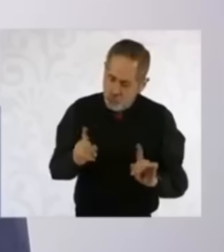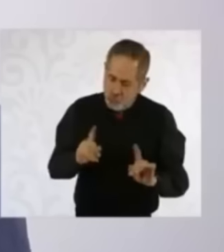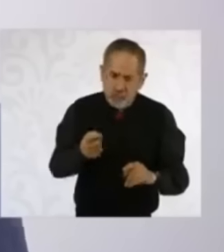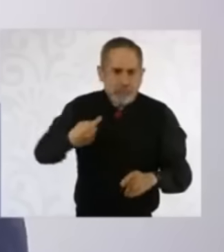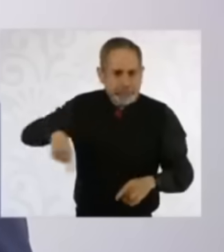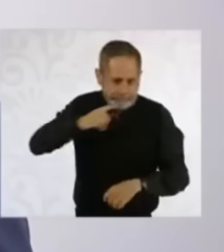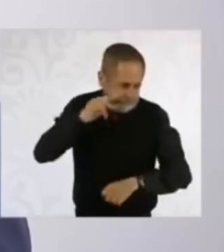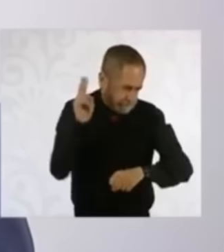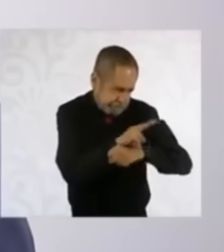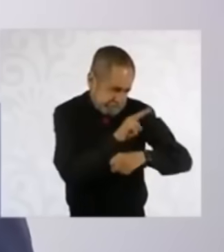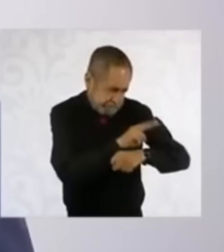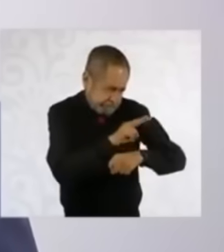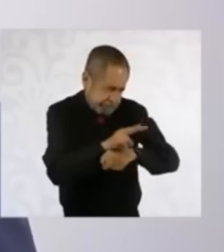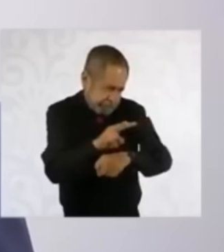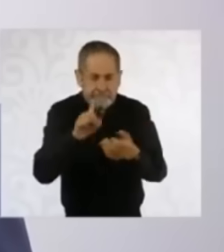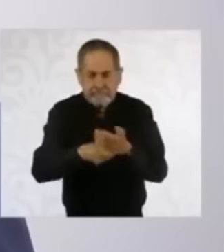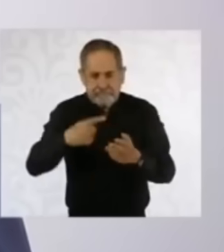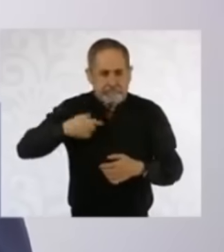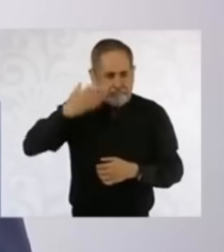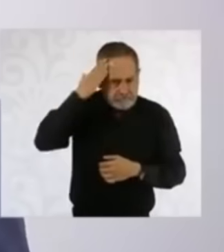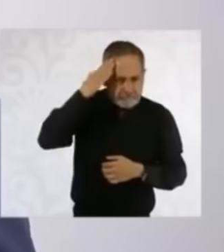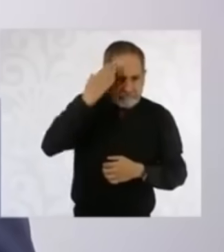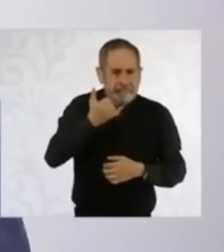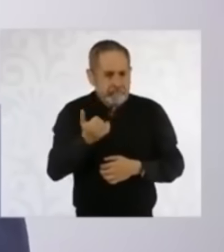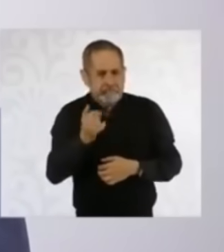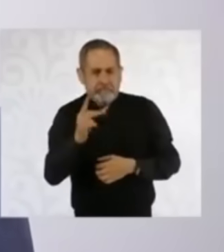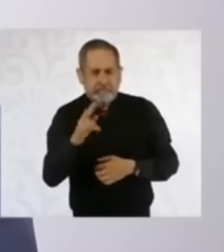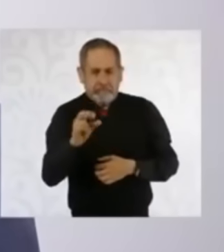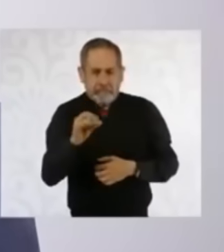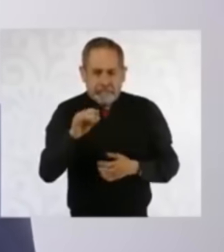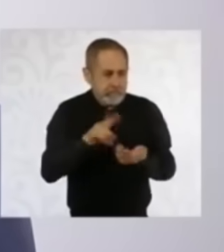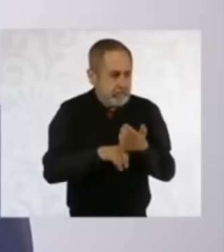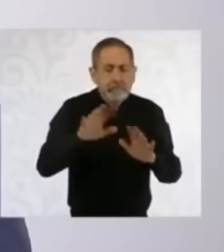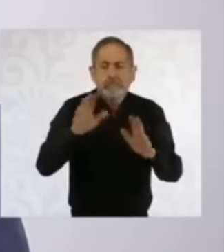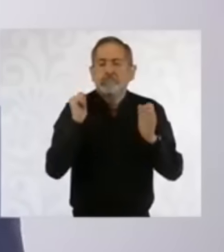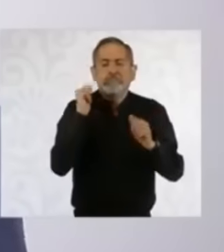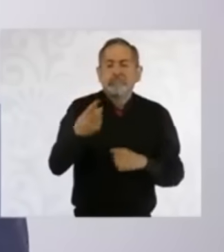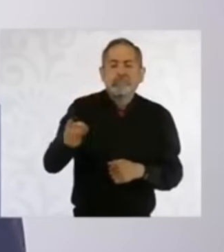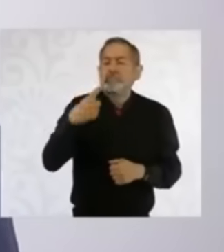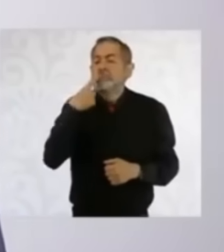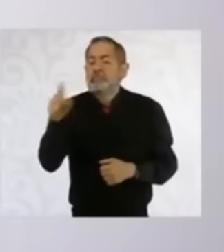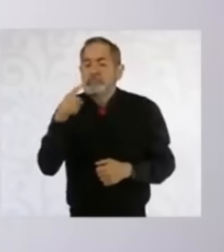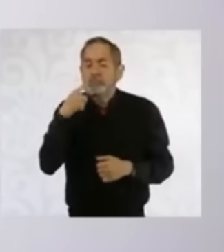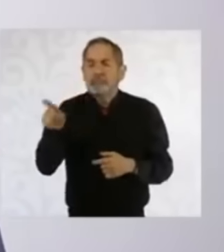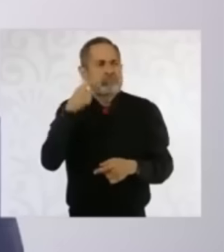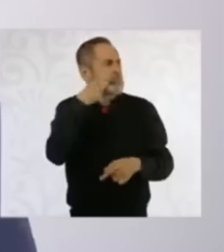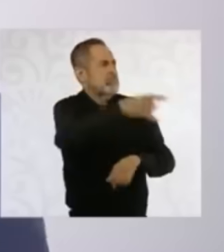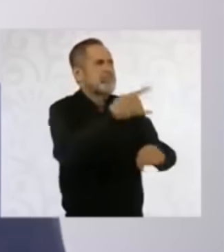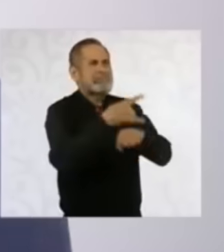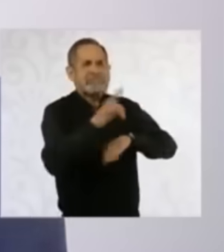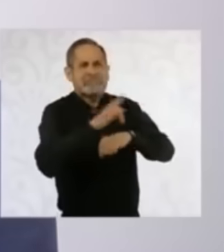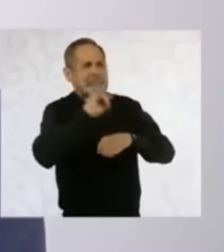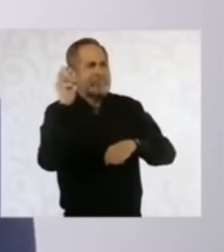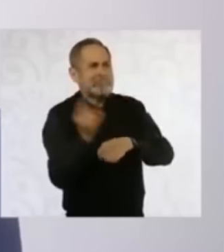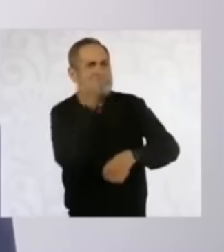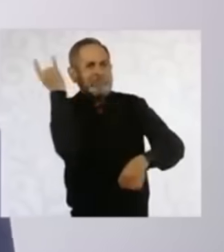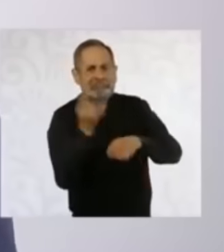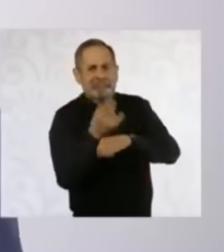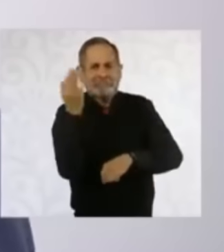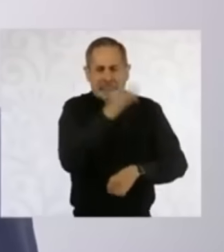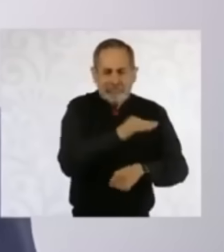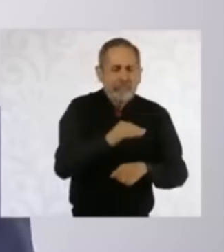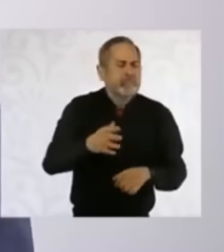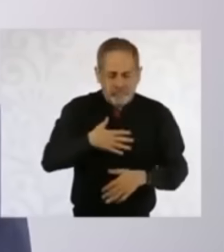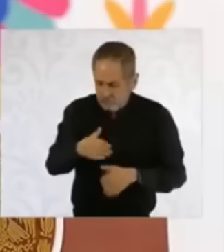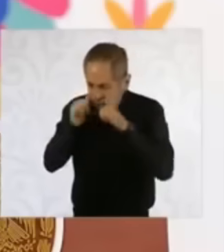les está llegando pago doble Esto es para aquellos que no cobraron en septiembre y octubre si no recibieron su pago en esos meses